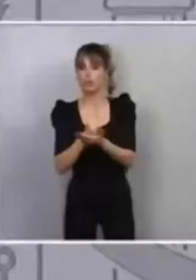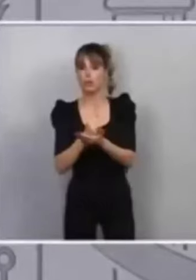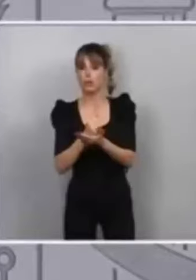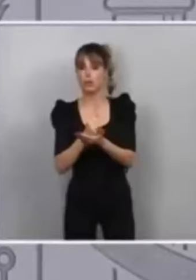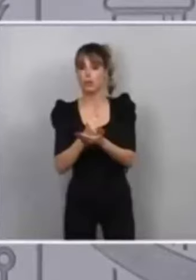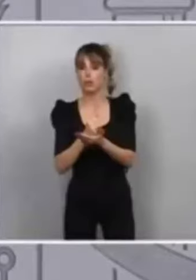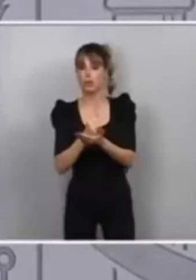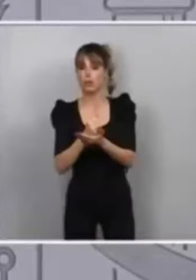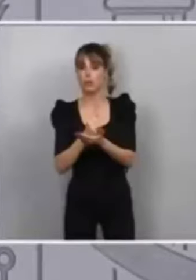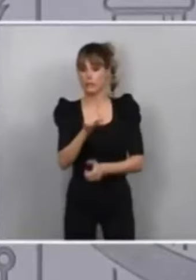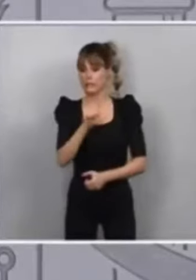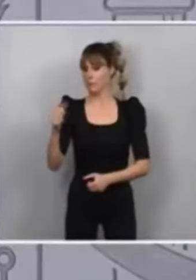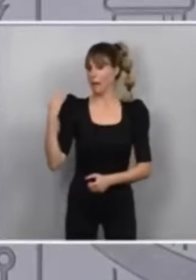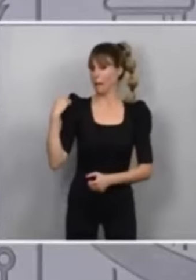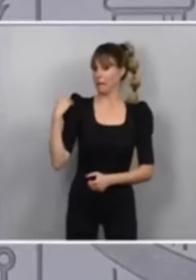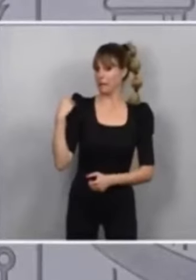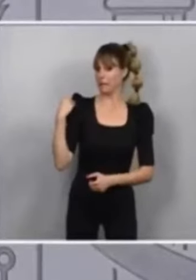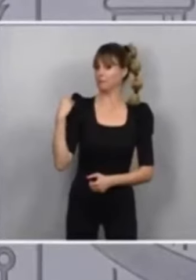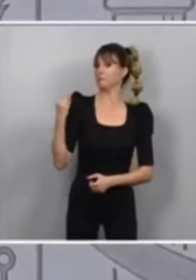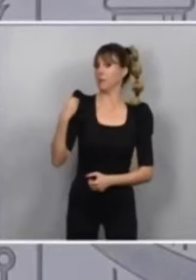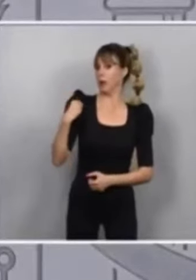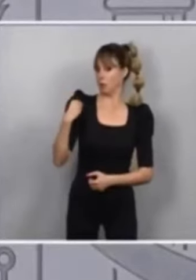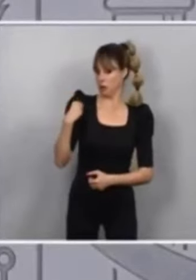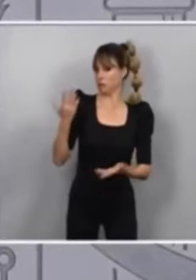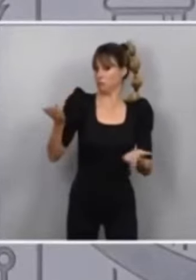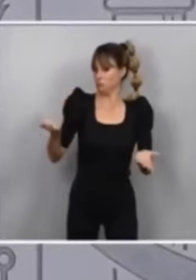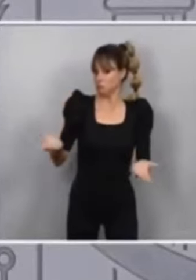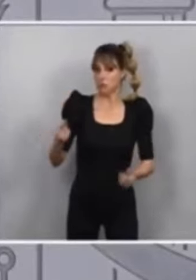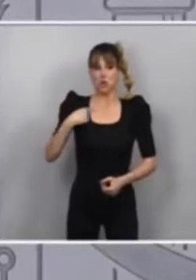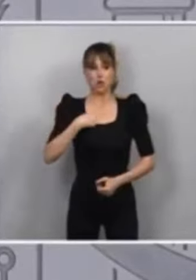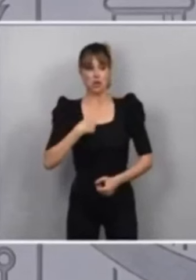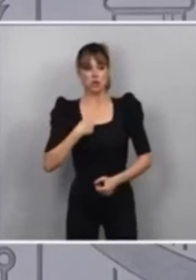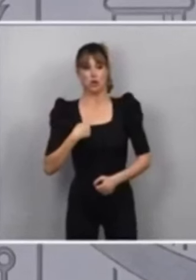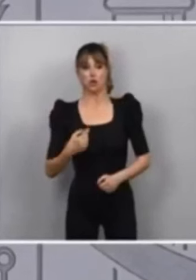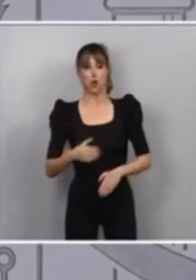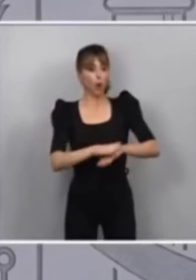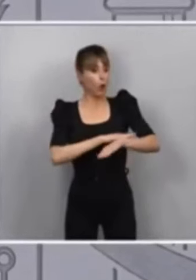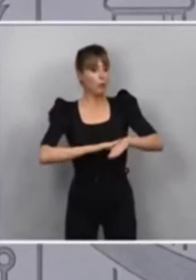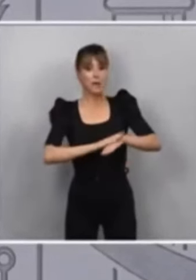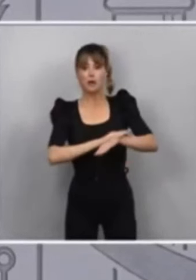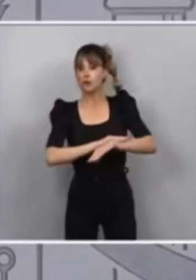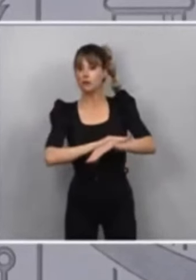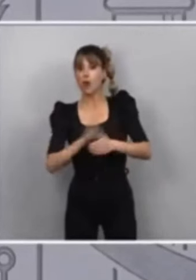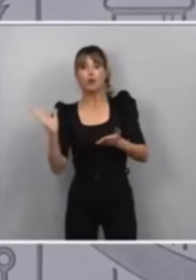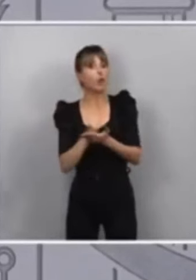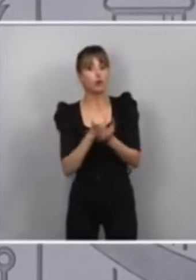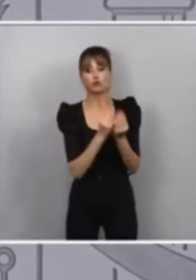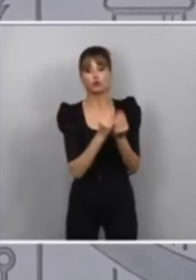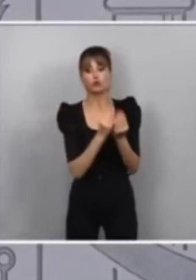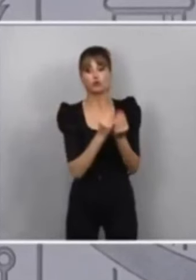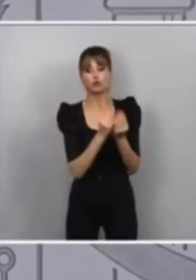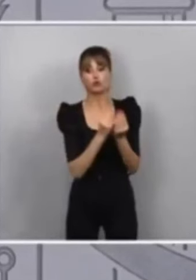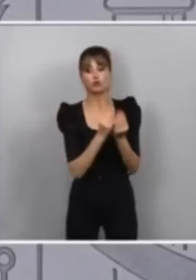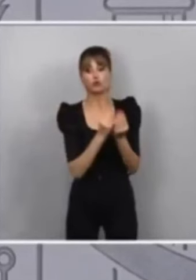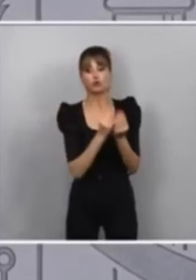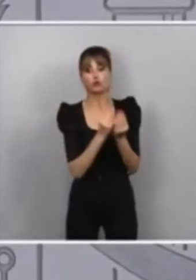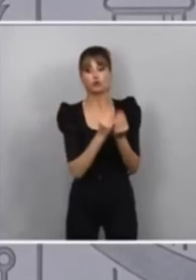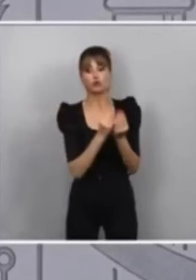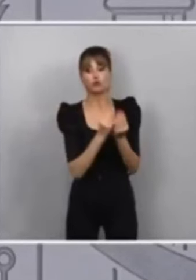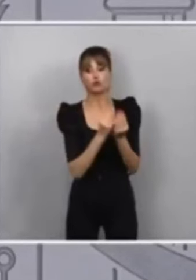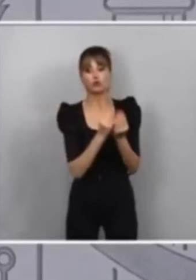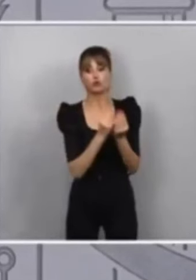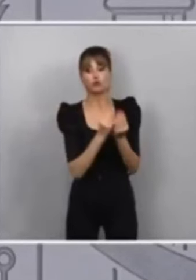esto eh yo siempre hablo de que el estado Somos todos el estado Somos todos no